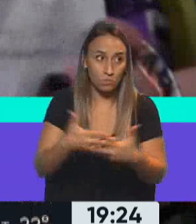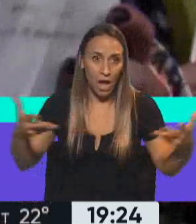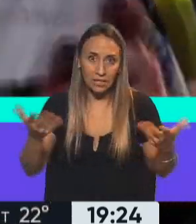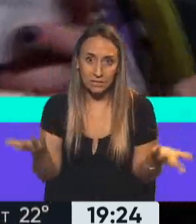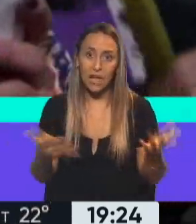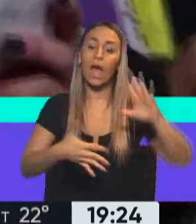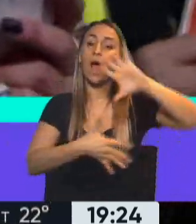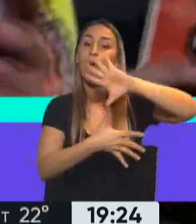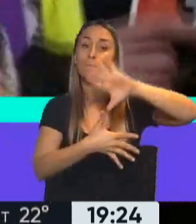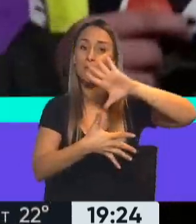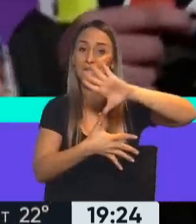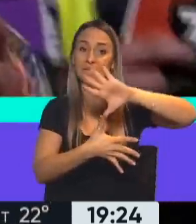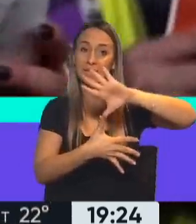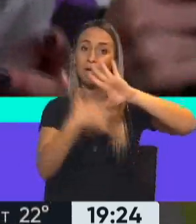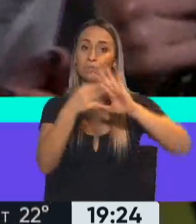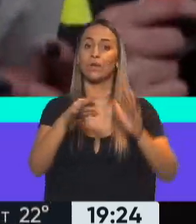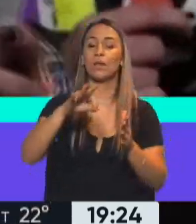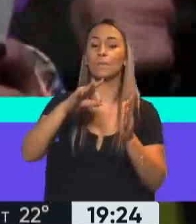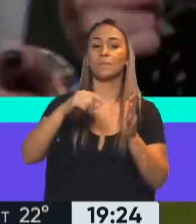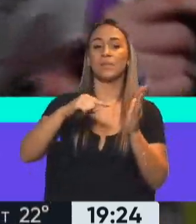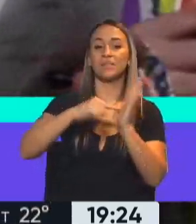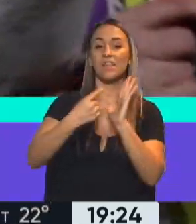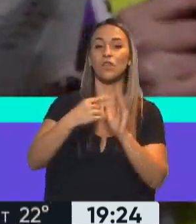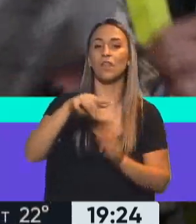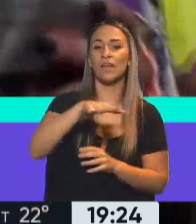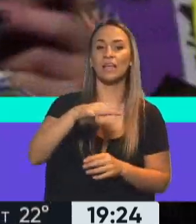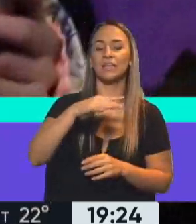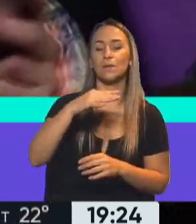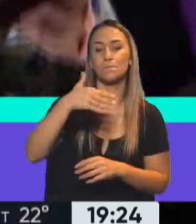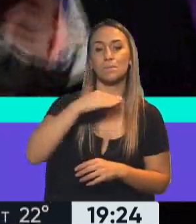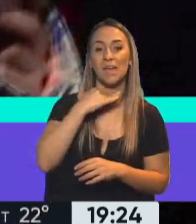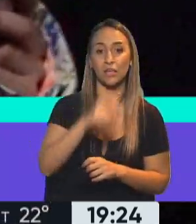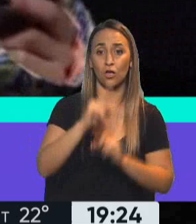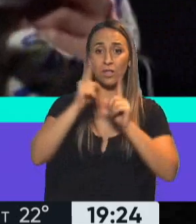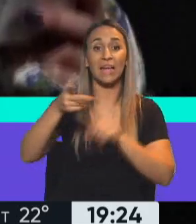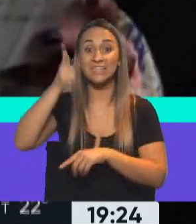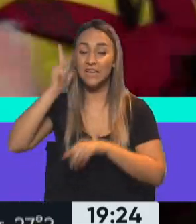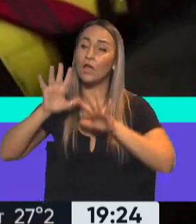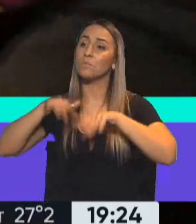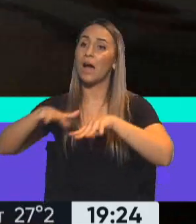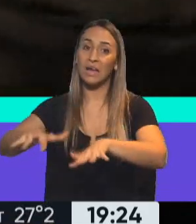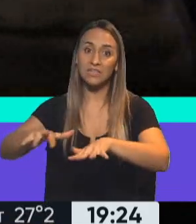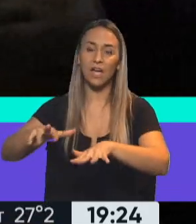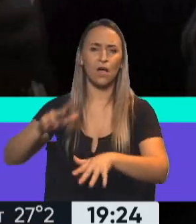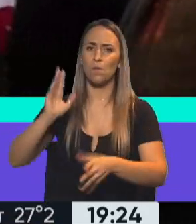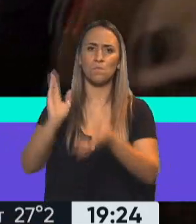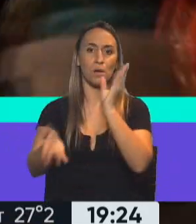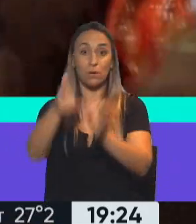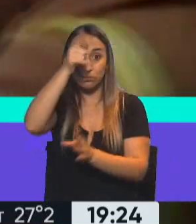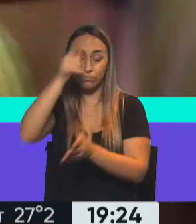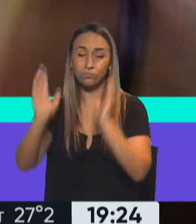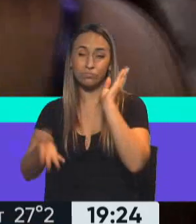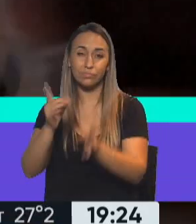el centro de Ciudad de México, mientras que en Chile una marcha pacífica fue reprimida con granadas de gas lacrimógeno,